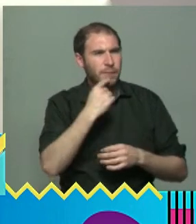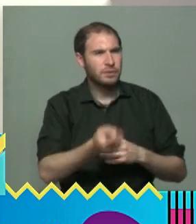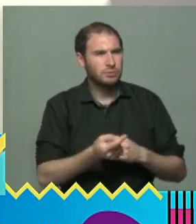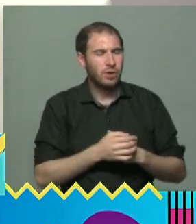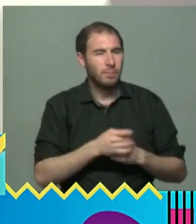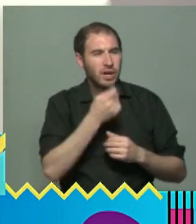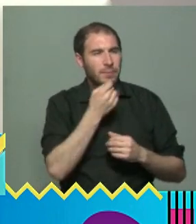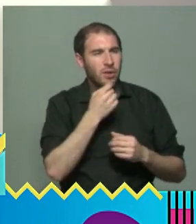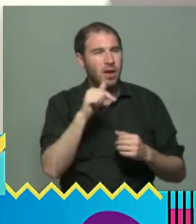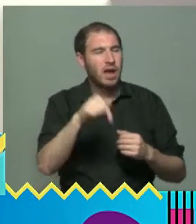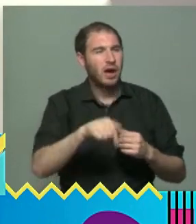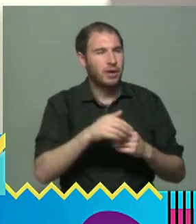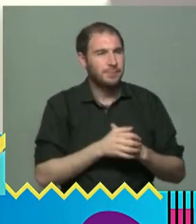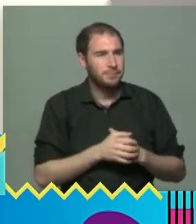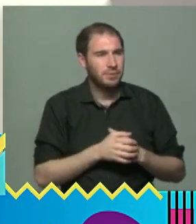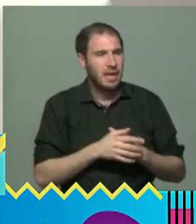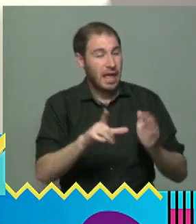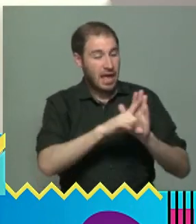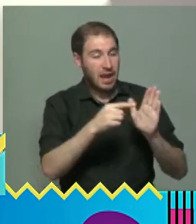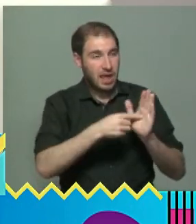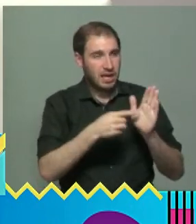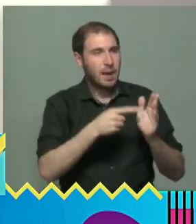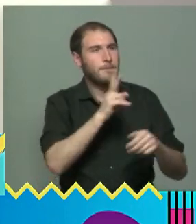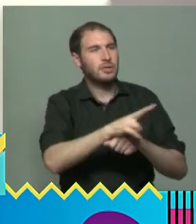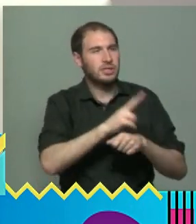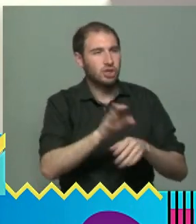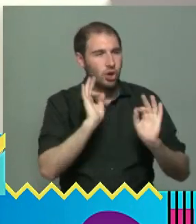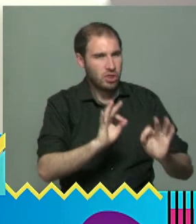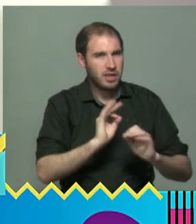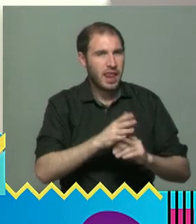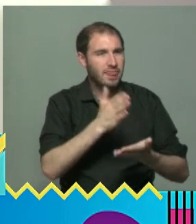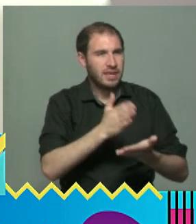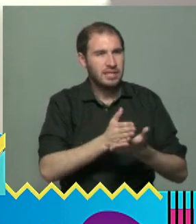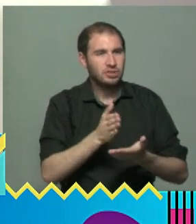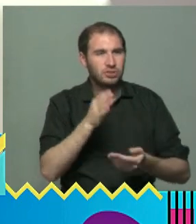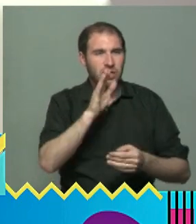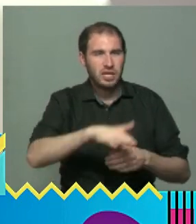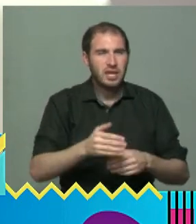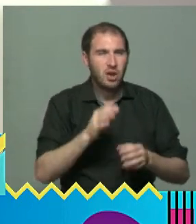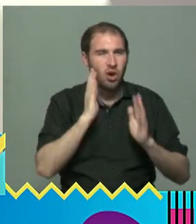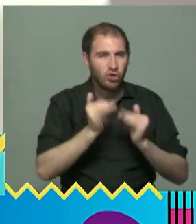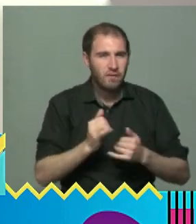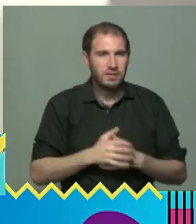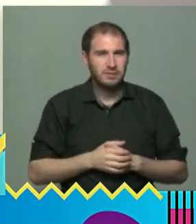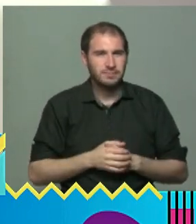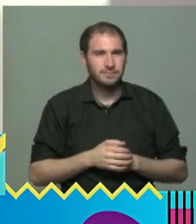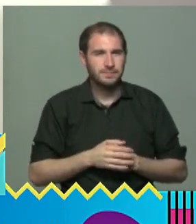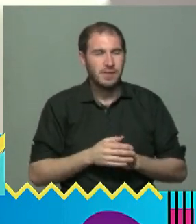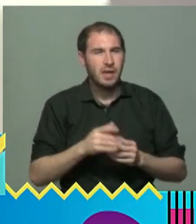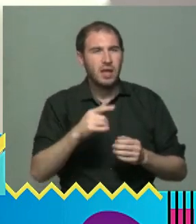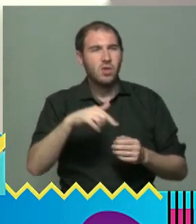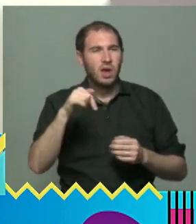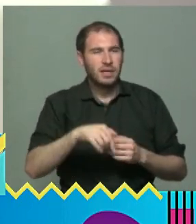si en esta ley de protección integral de los derechos de niñas, niños y adolescentes, si